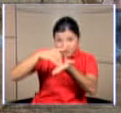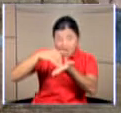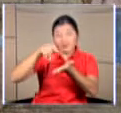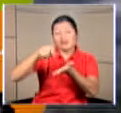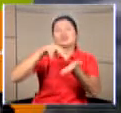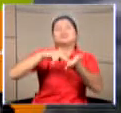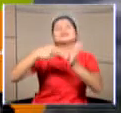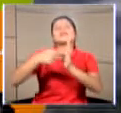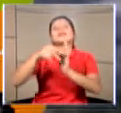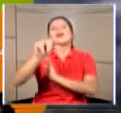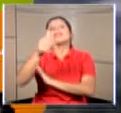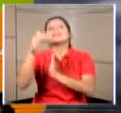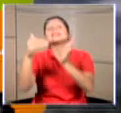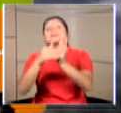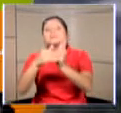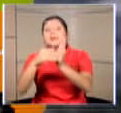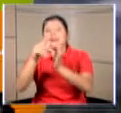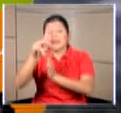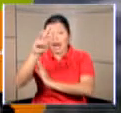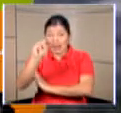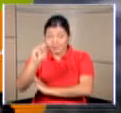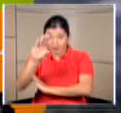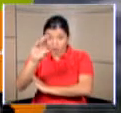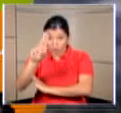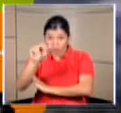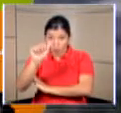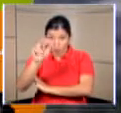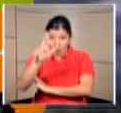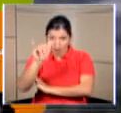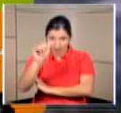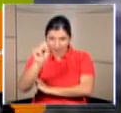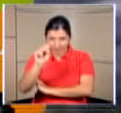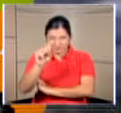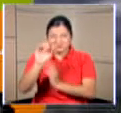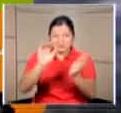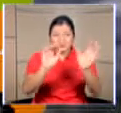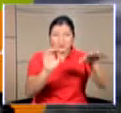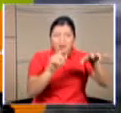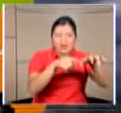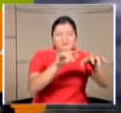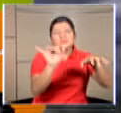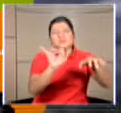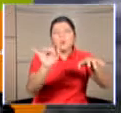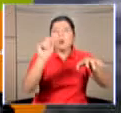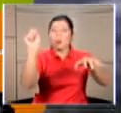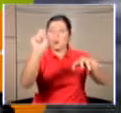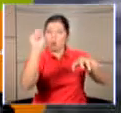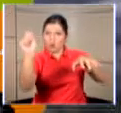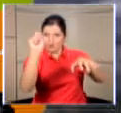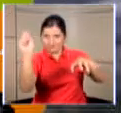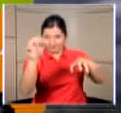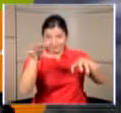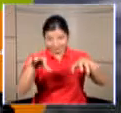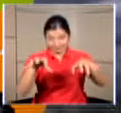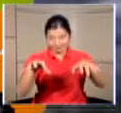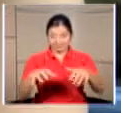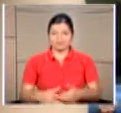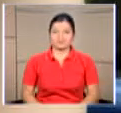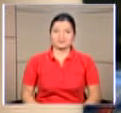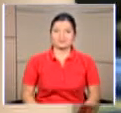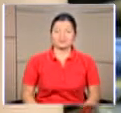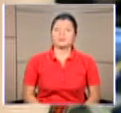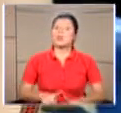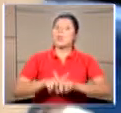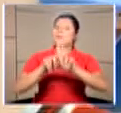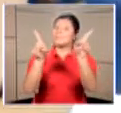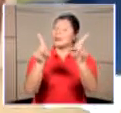es decir, casi la extensión de la provincia de Guanacaste, que abarca una quinta parte de todo el territorio nacional. Pero